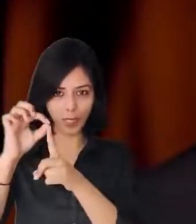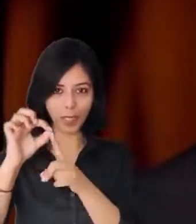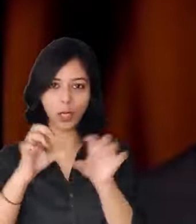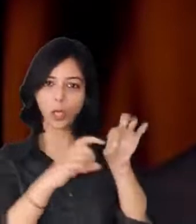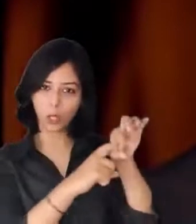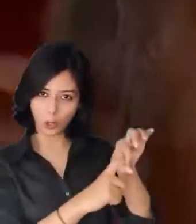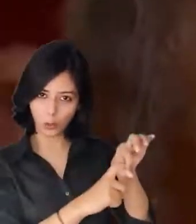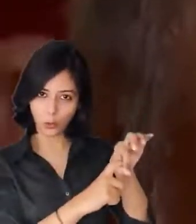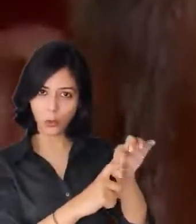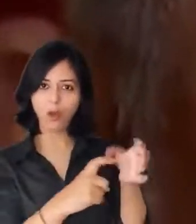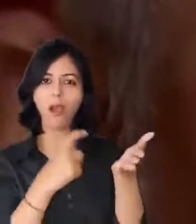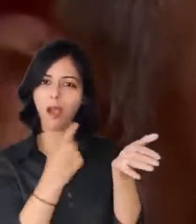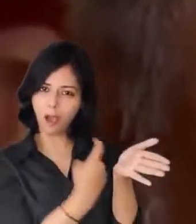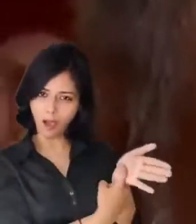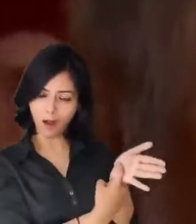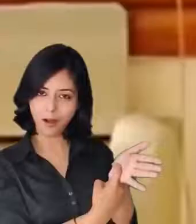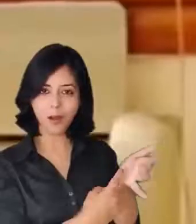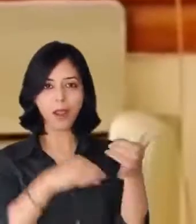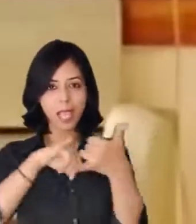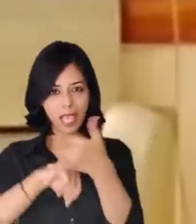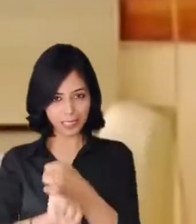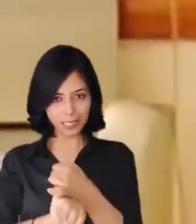sin poder luchar por su propia vida,